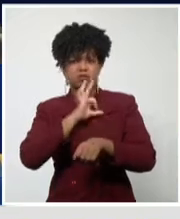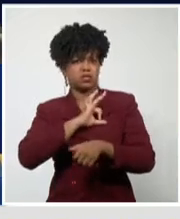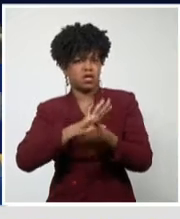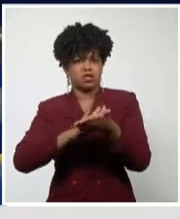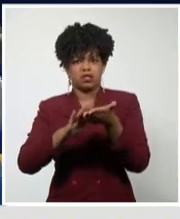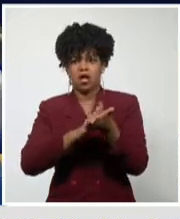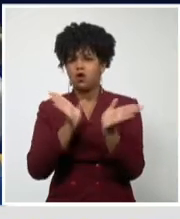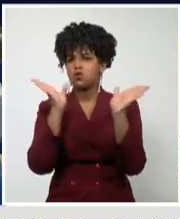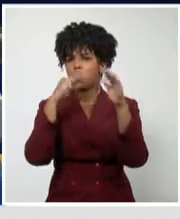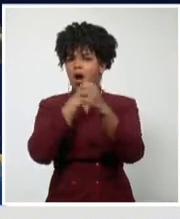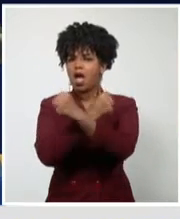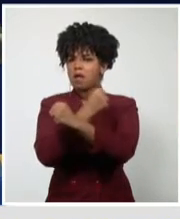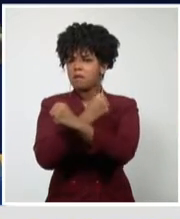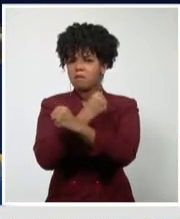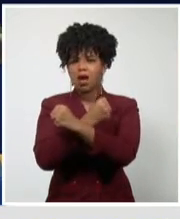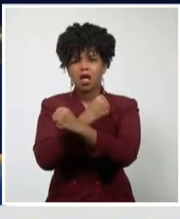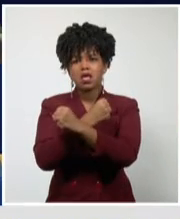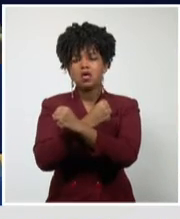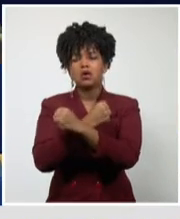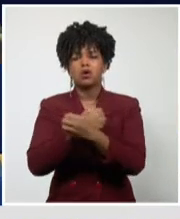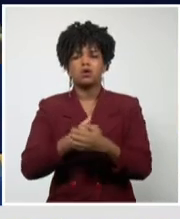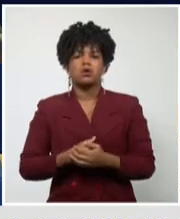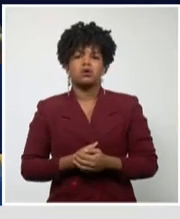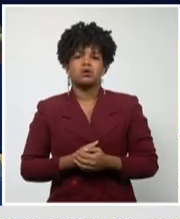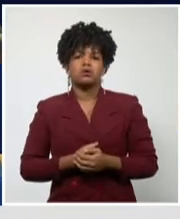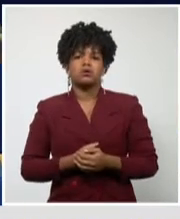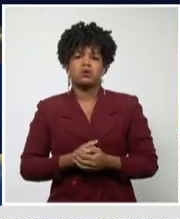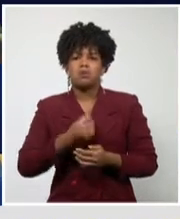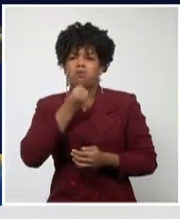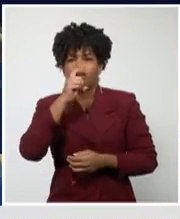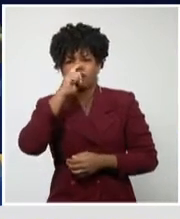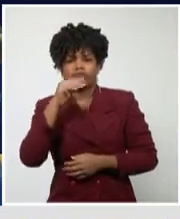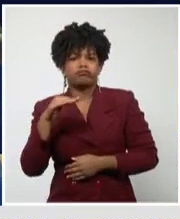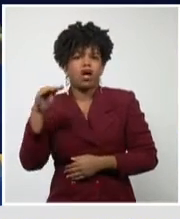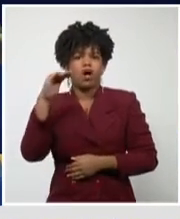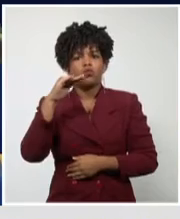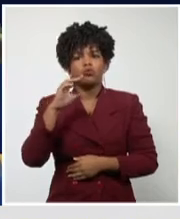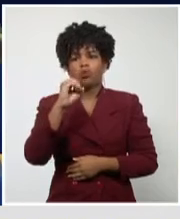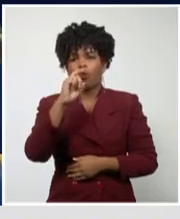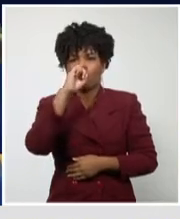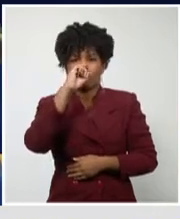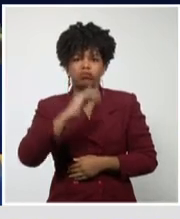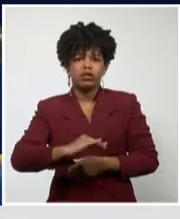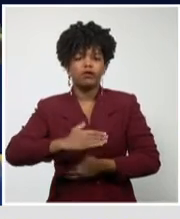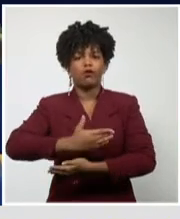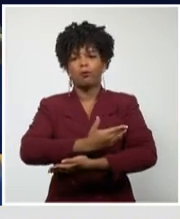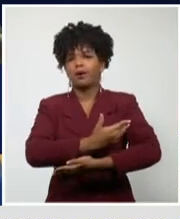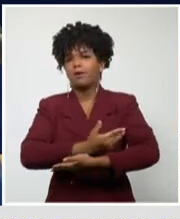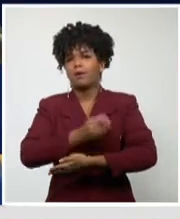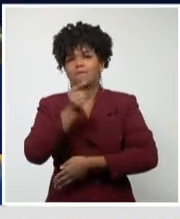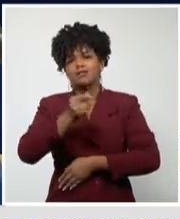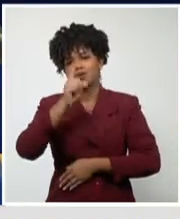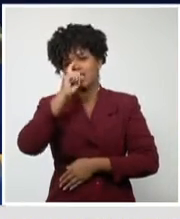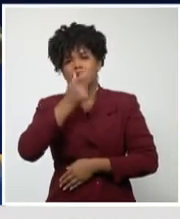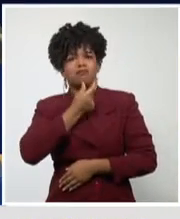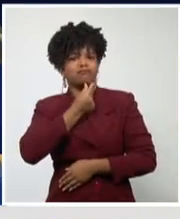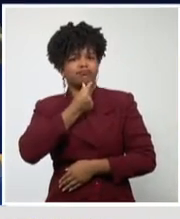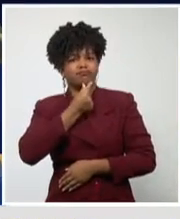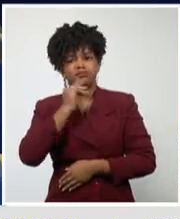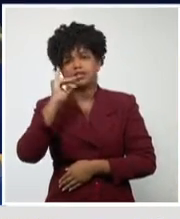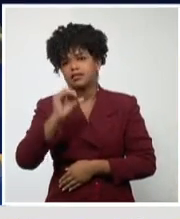riesgo en específico, ahí se puede encontrar un adulto, una persona de más de 60 años, con enfermedad,